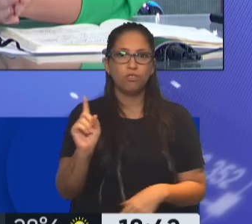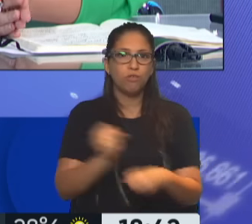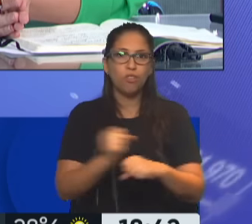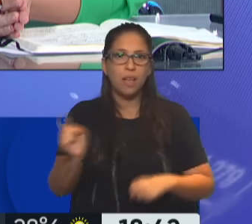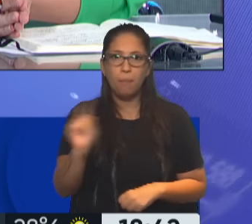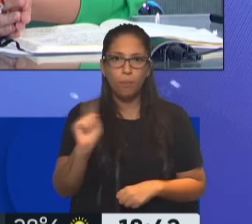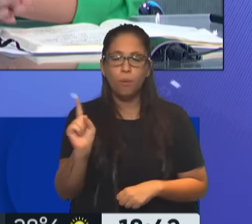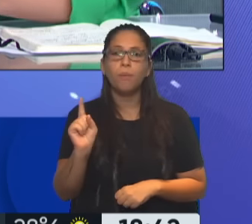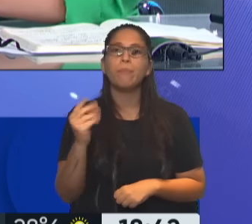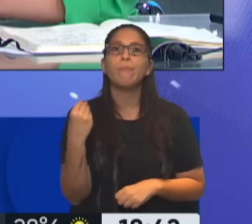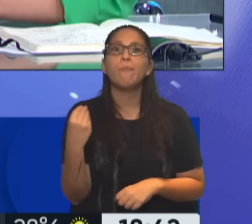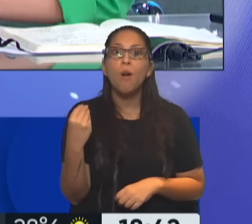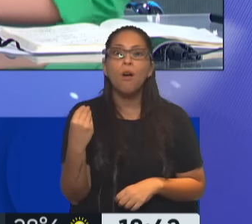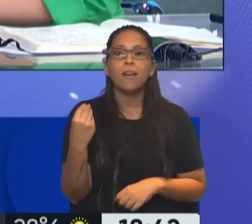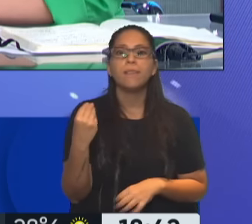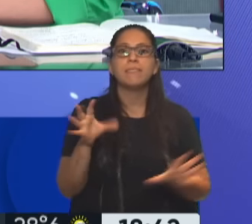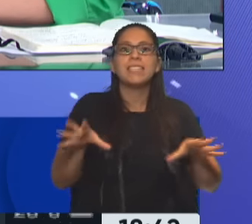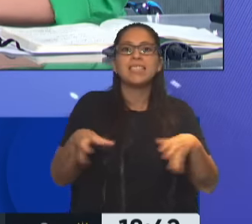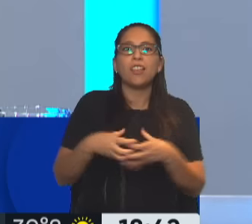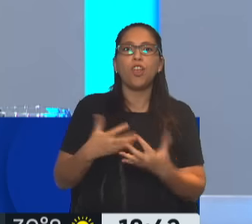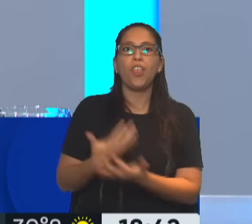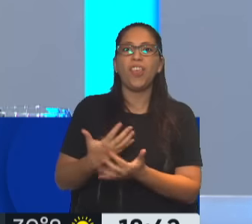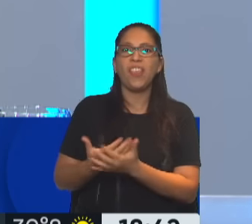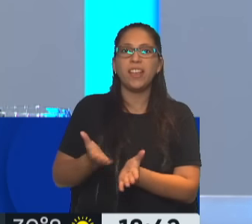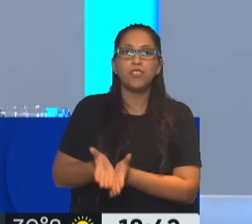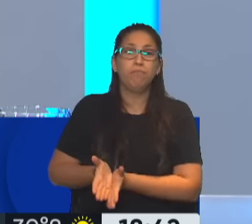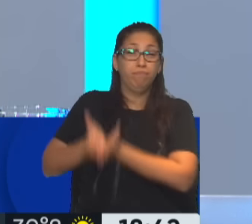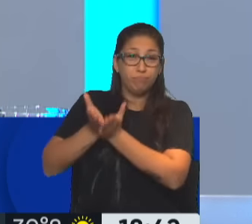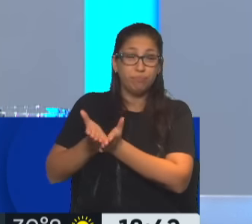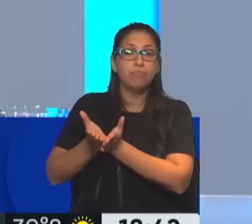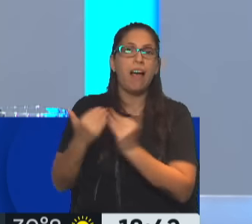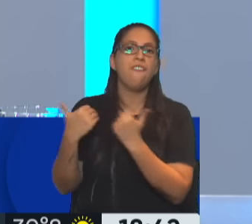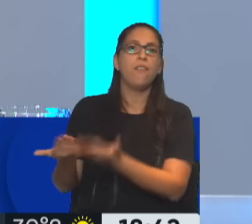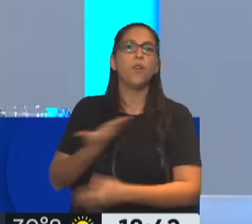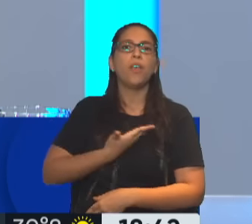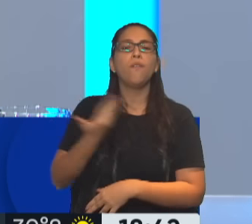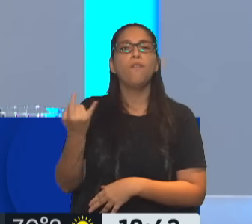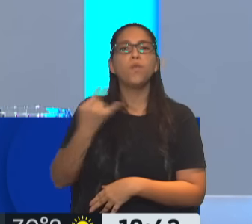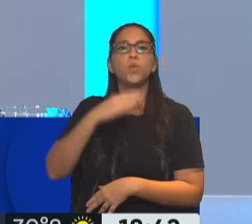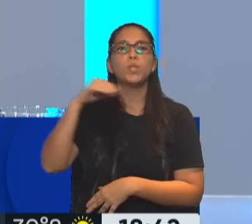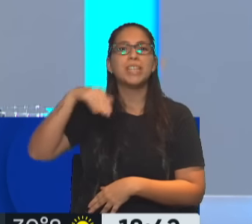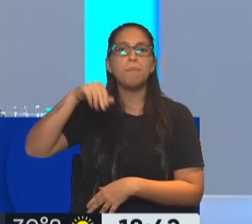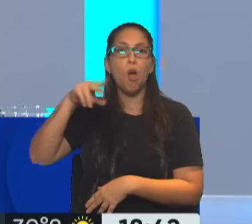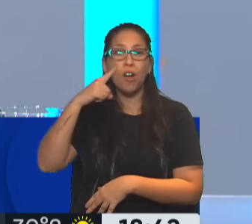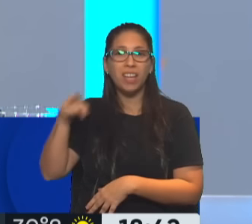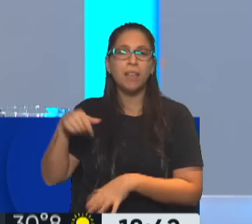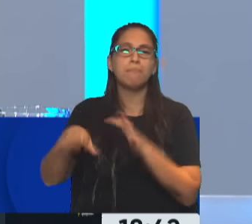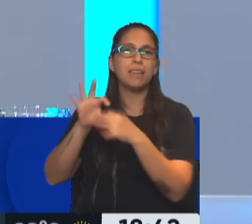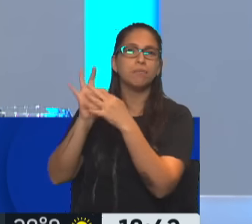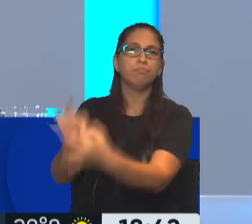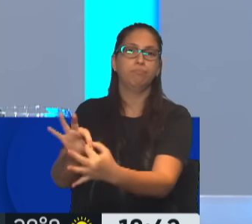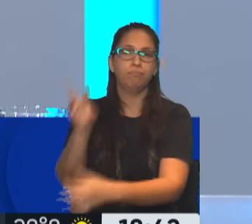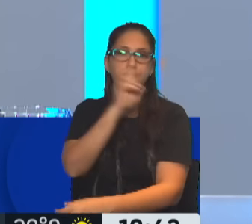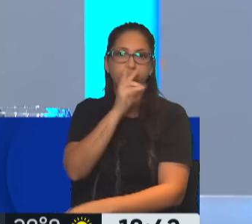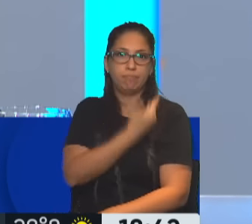sobre todo lo sostienen los sectores de derecha, el fujimorismo, que han sido quienes la han sostenido, sobre todo en